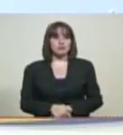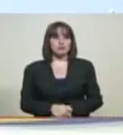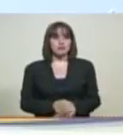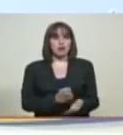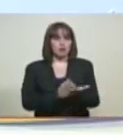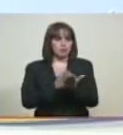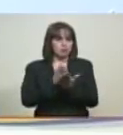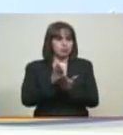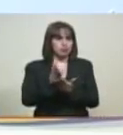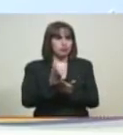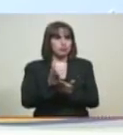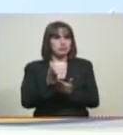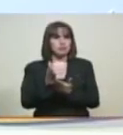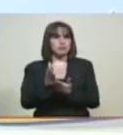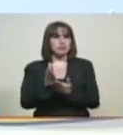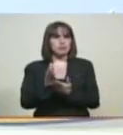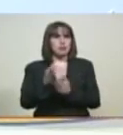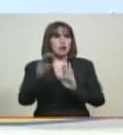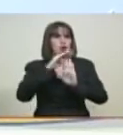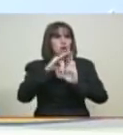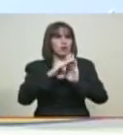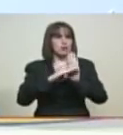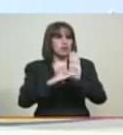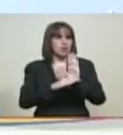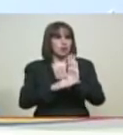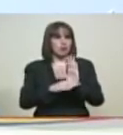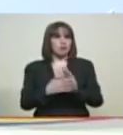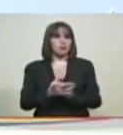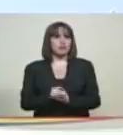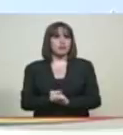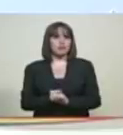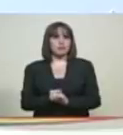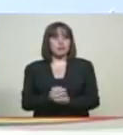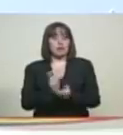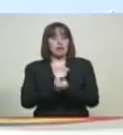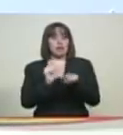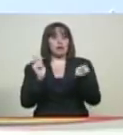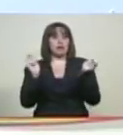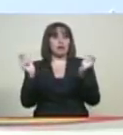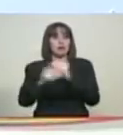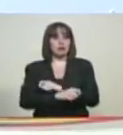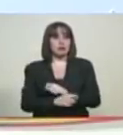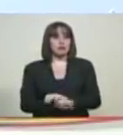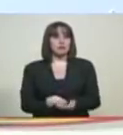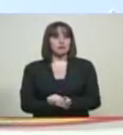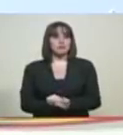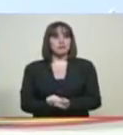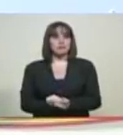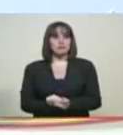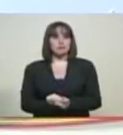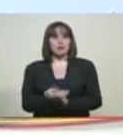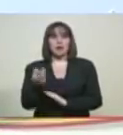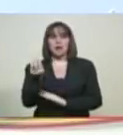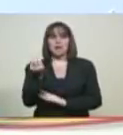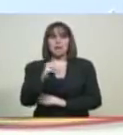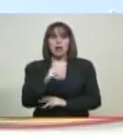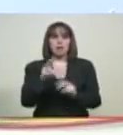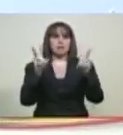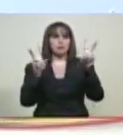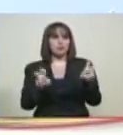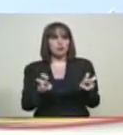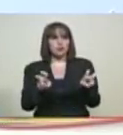guías los criterios de reestructuración y además la creación